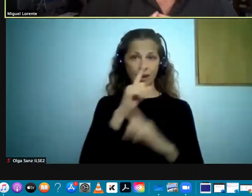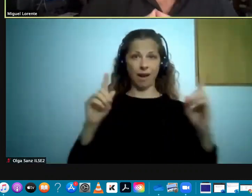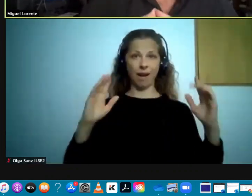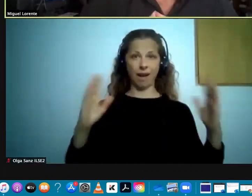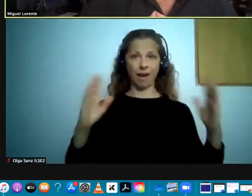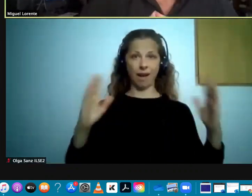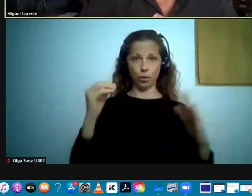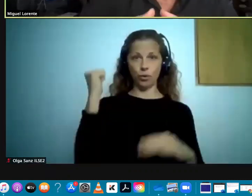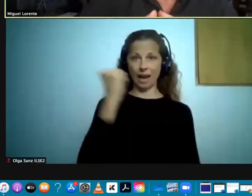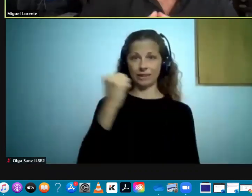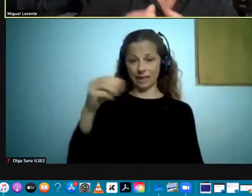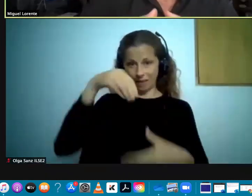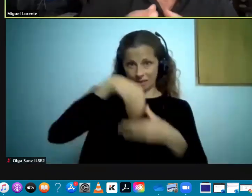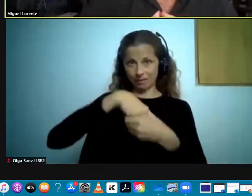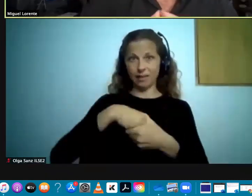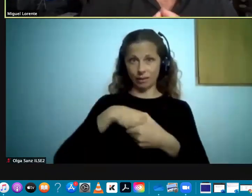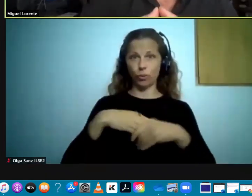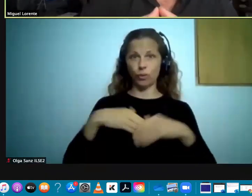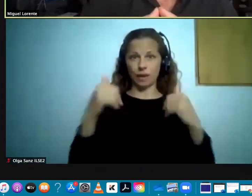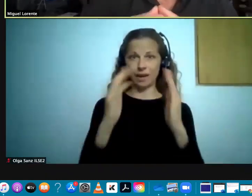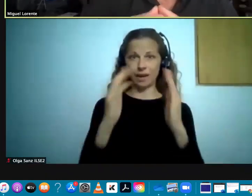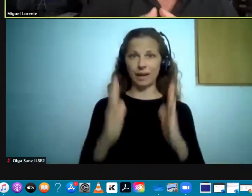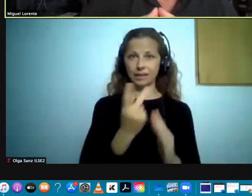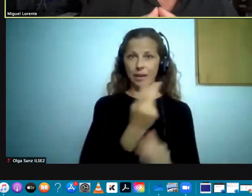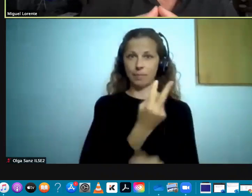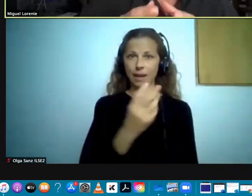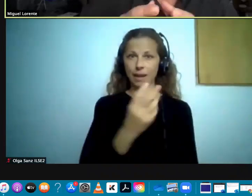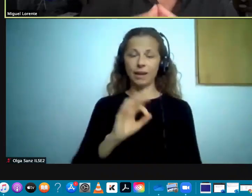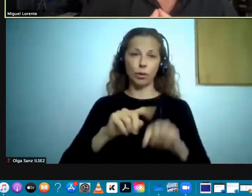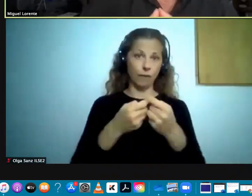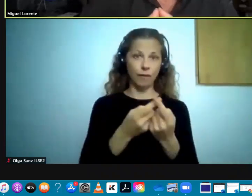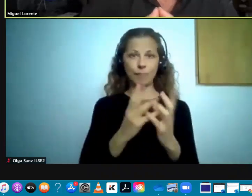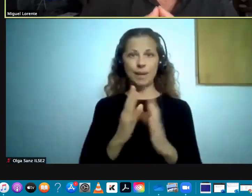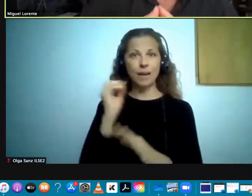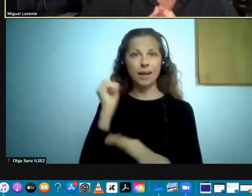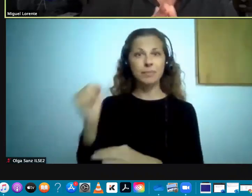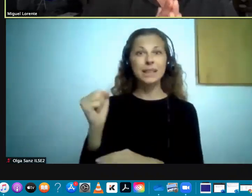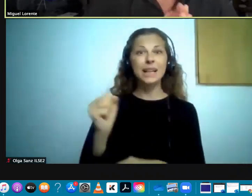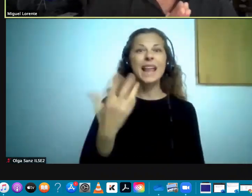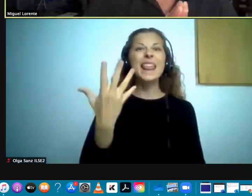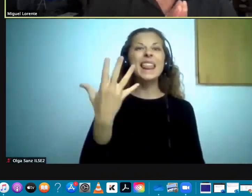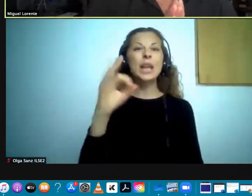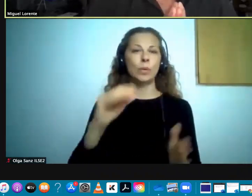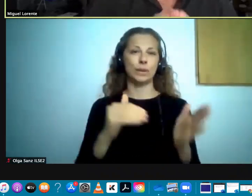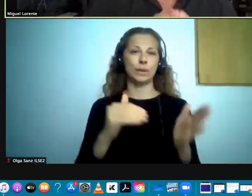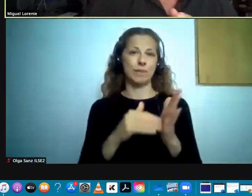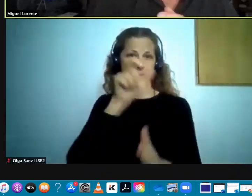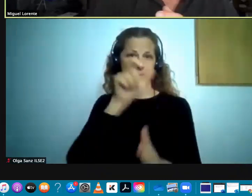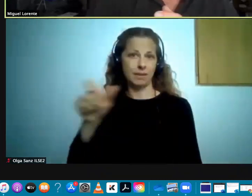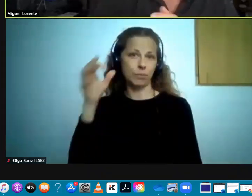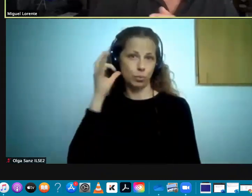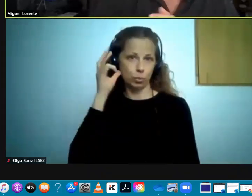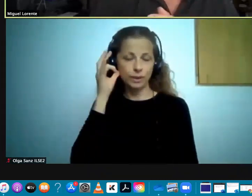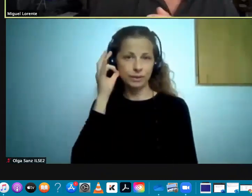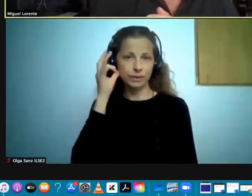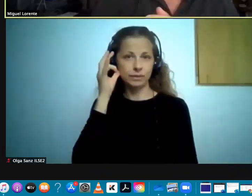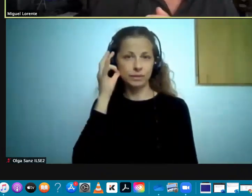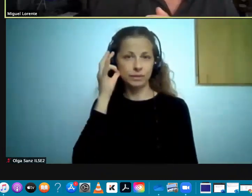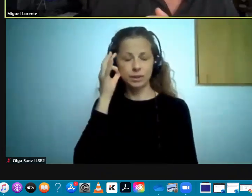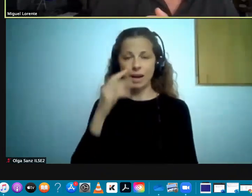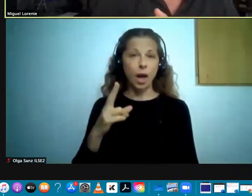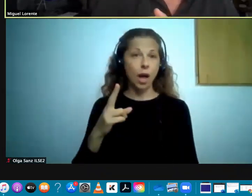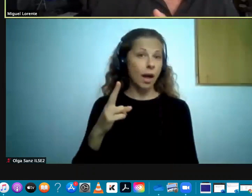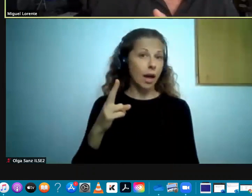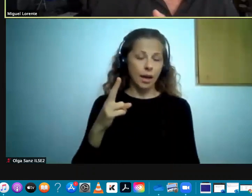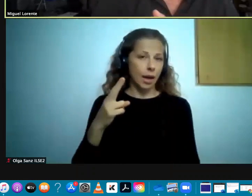contexto de la relación de pareja y de las relaciones familiares son 50.000 mujeres. Y lo terrible es comprobar cómo desde